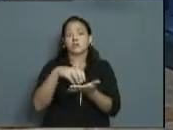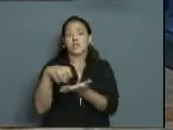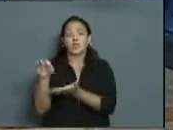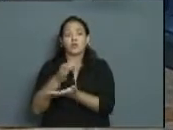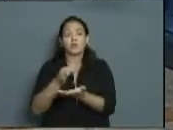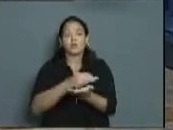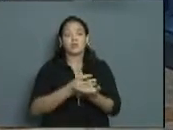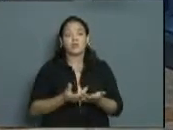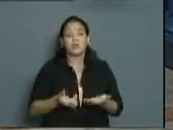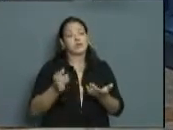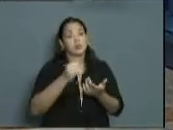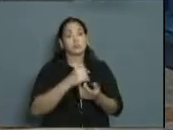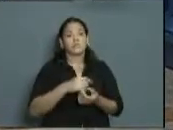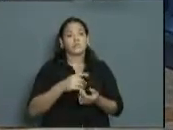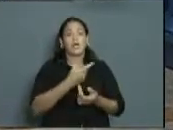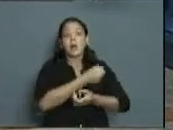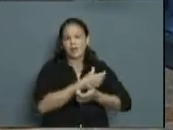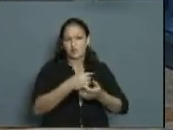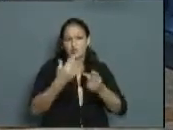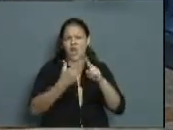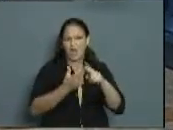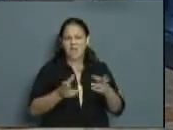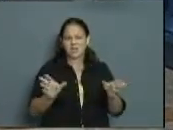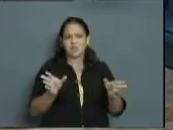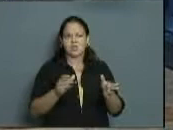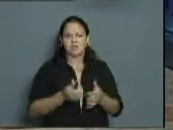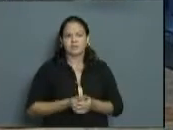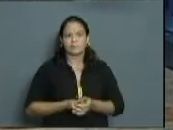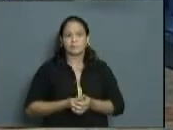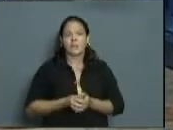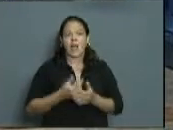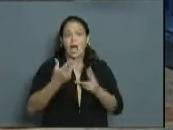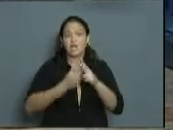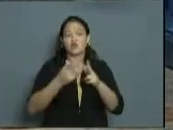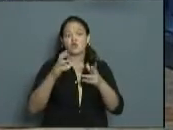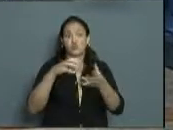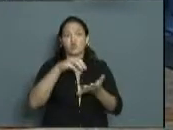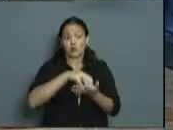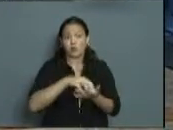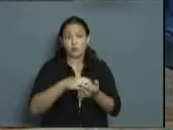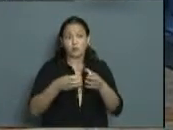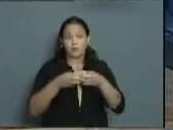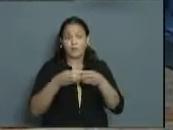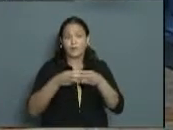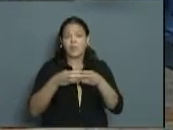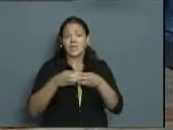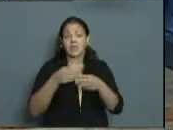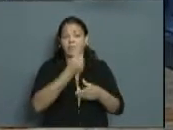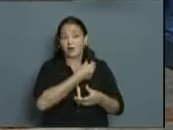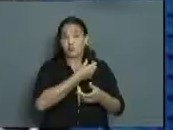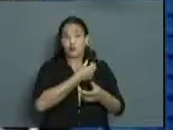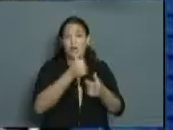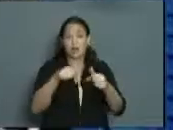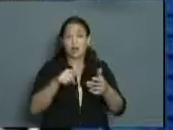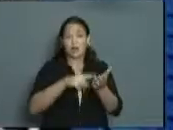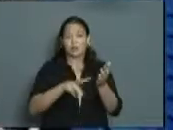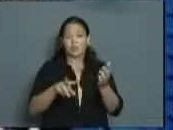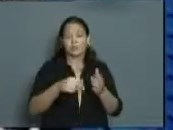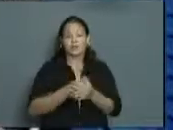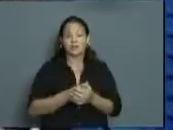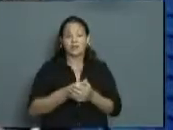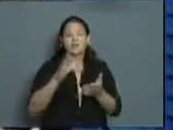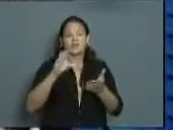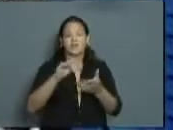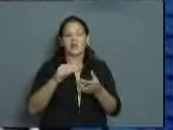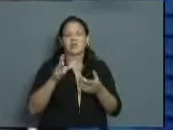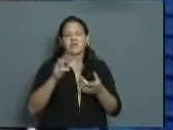grupos poblacionales de este tipo. La vacuna existe, incluso un número de vacunas estuvo en la provincia, porque la vacuna Abdala monodosis, que se llama,